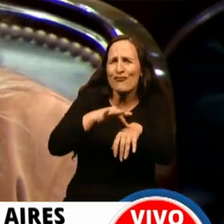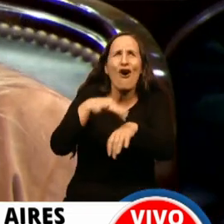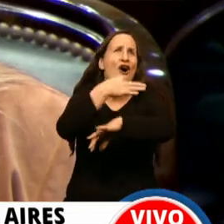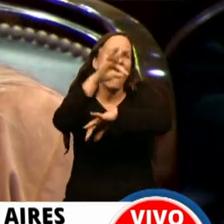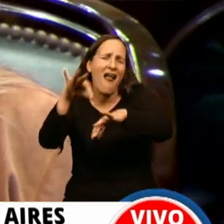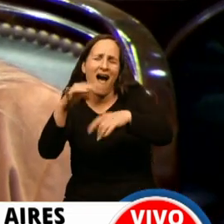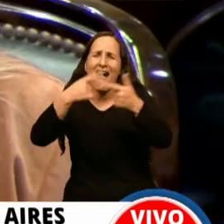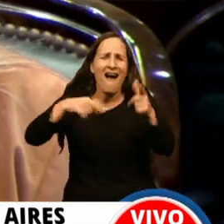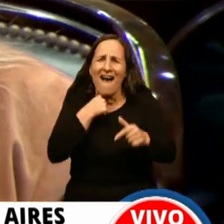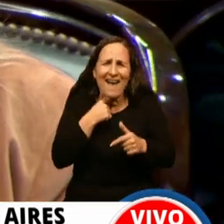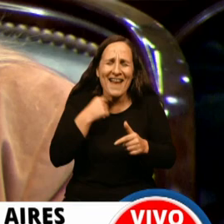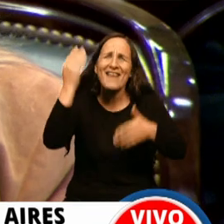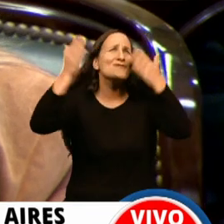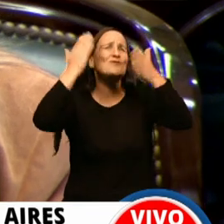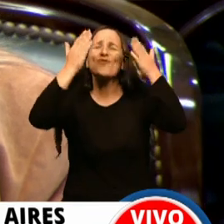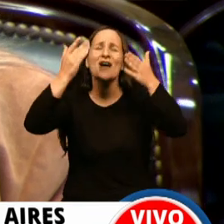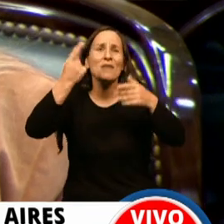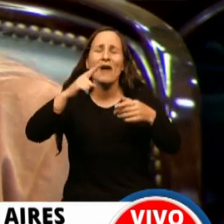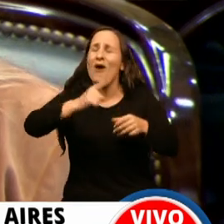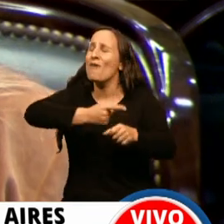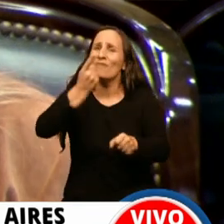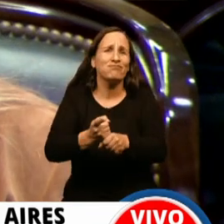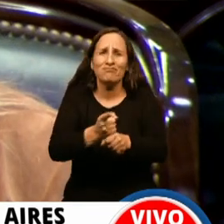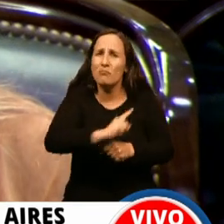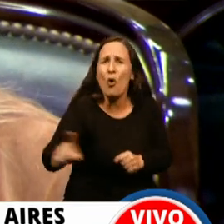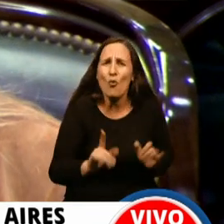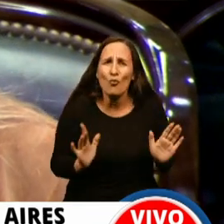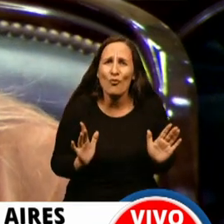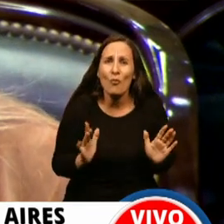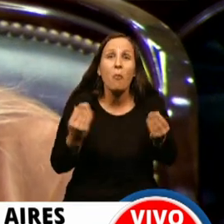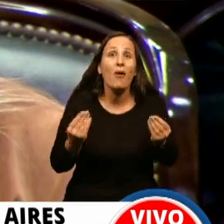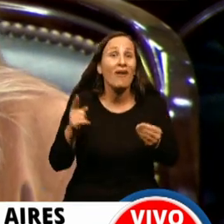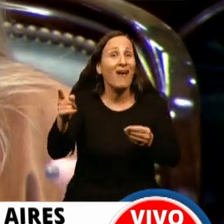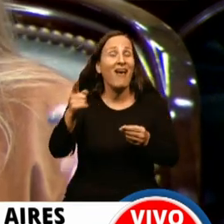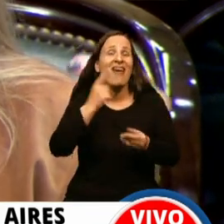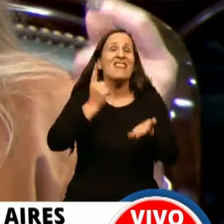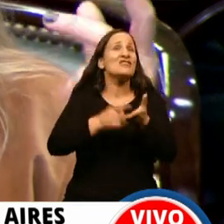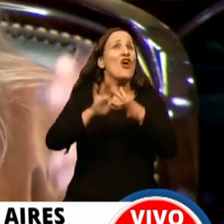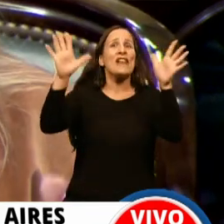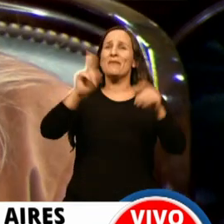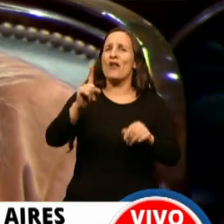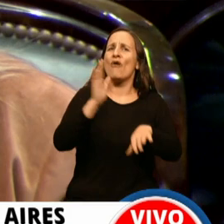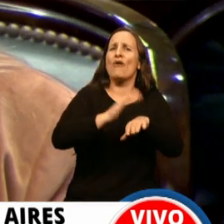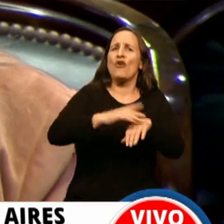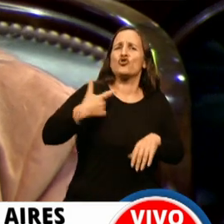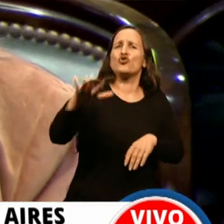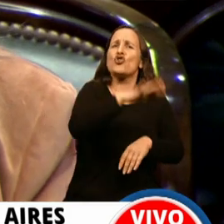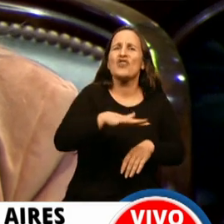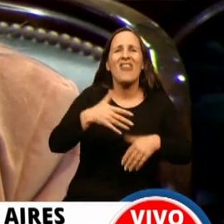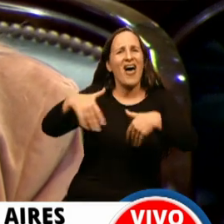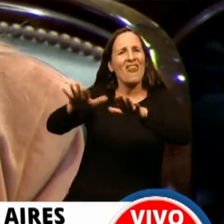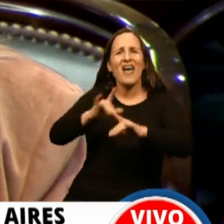todos los sueños no pudieron porque no pudieron elegir en libertad porque esa sociedad no se los permitió